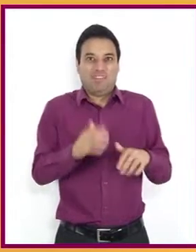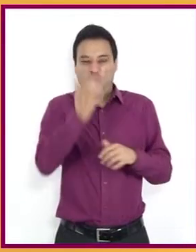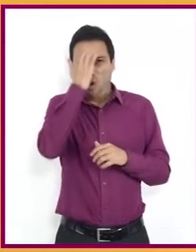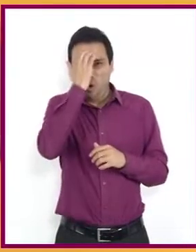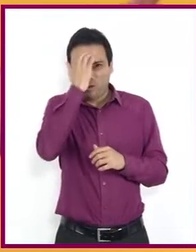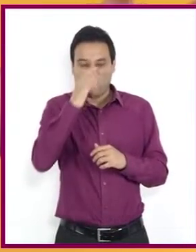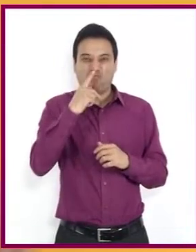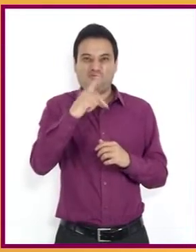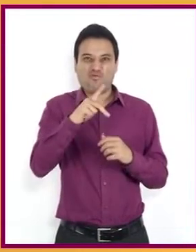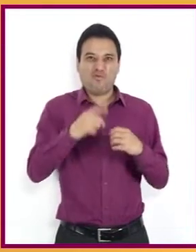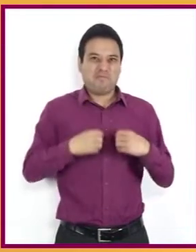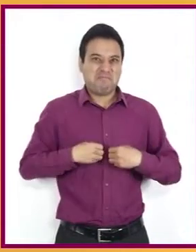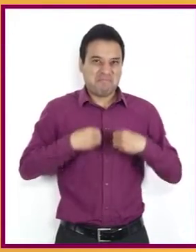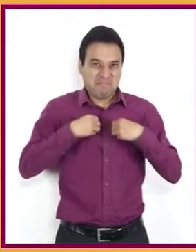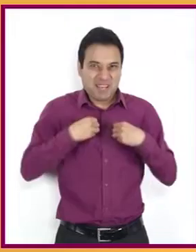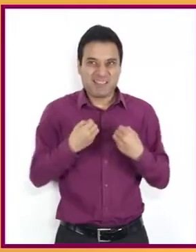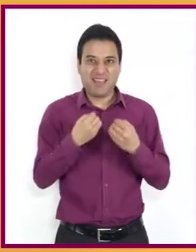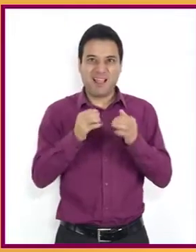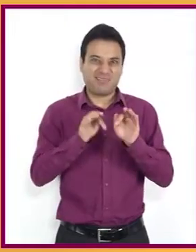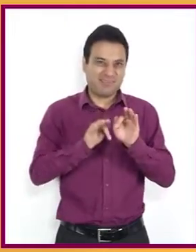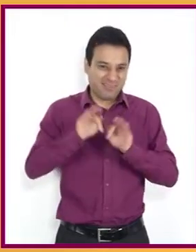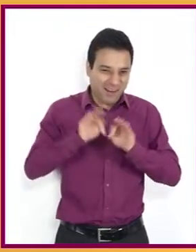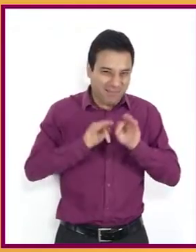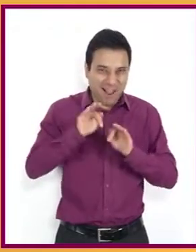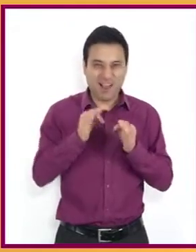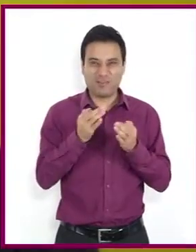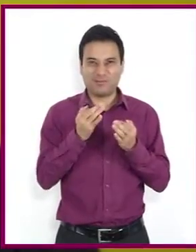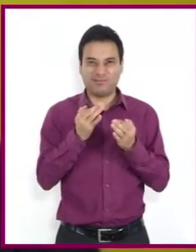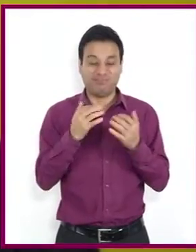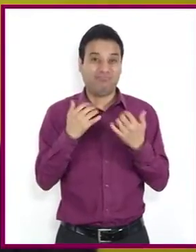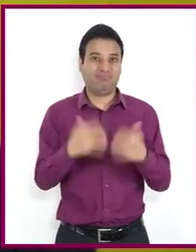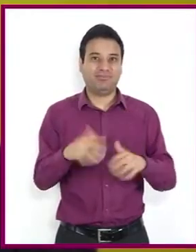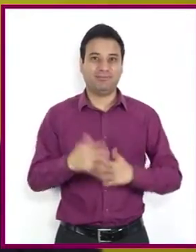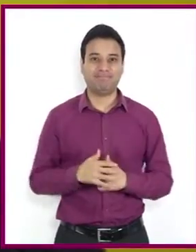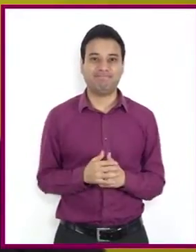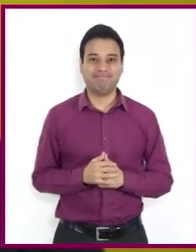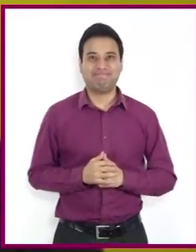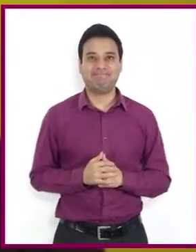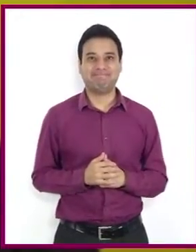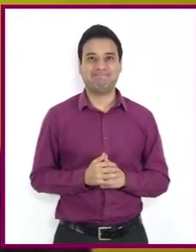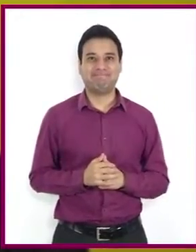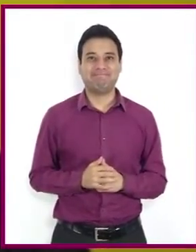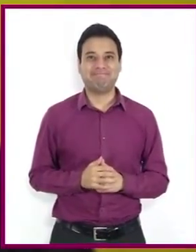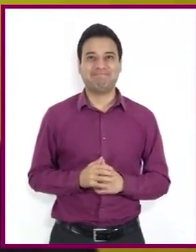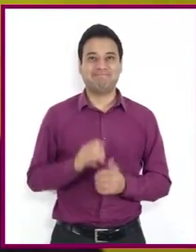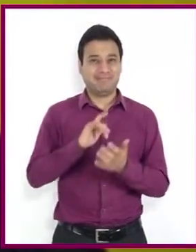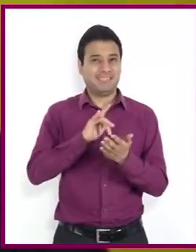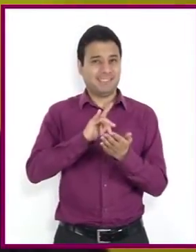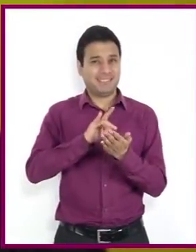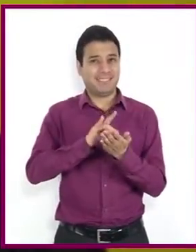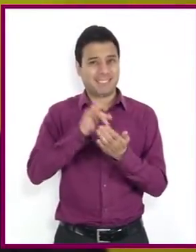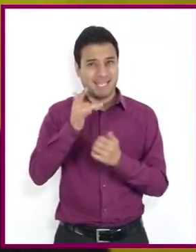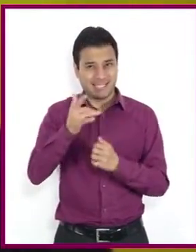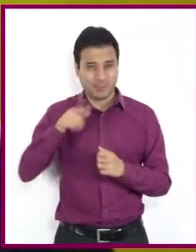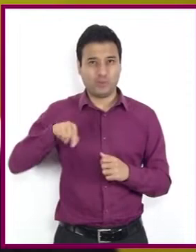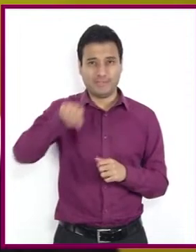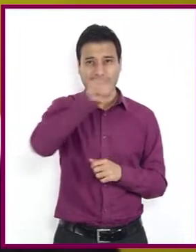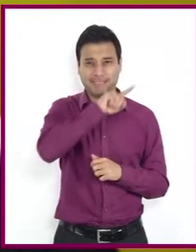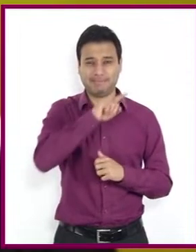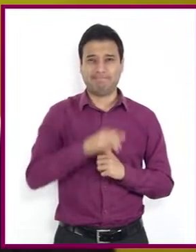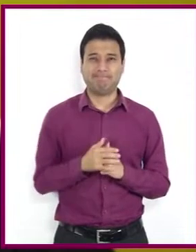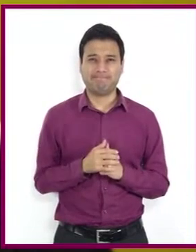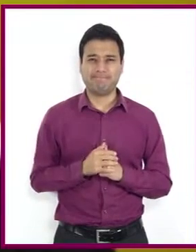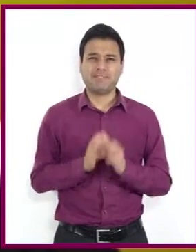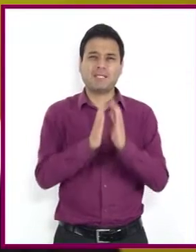vida y, bueno, de todo el trabajo que desarrolló. Gracias a ustedes, pero por favor, no